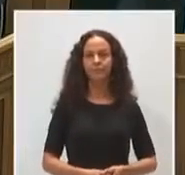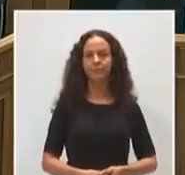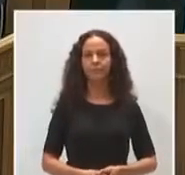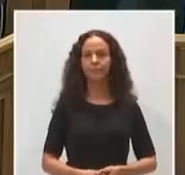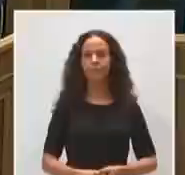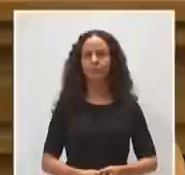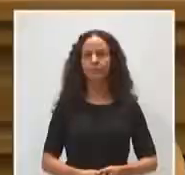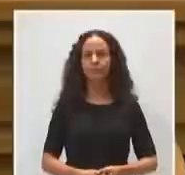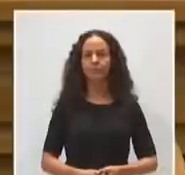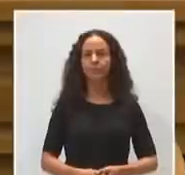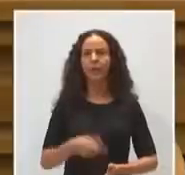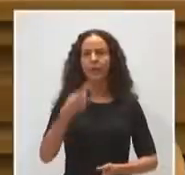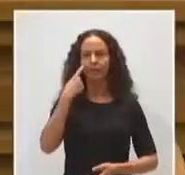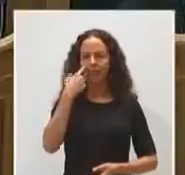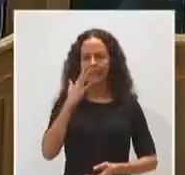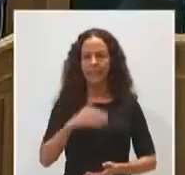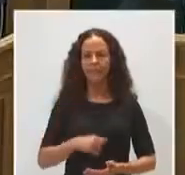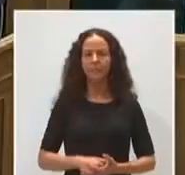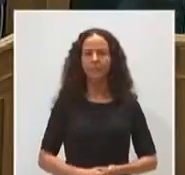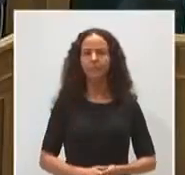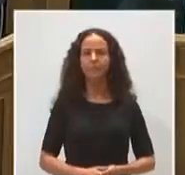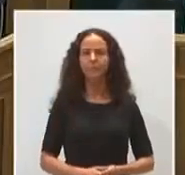dirán ustedes dirán ustedes